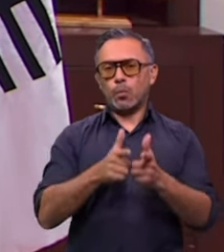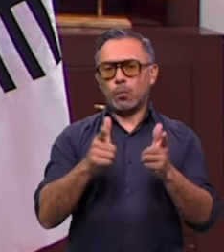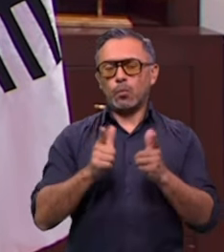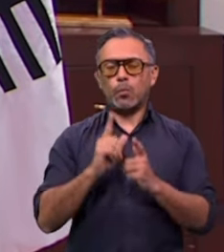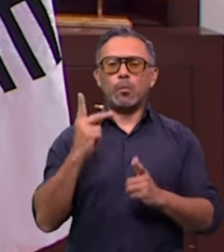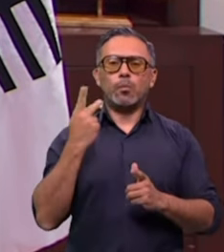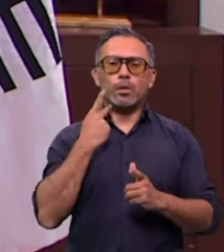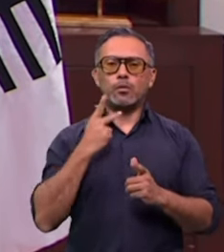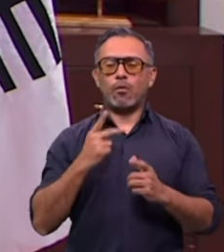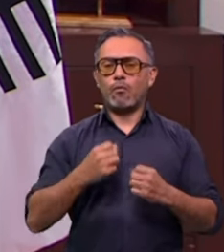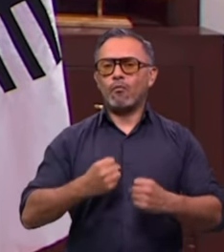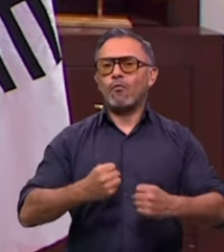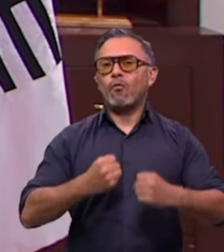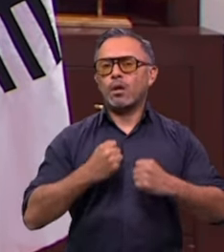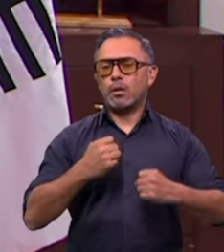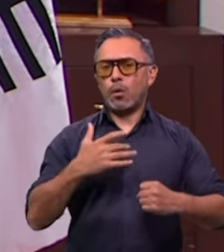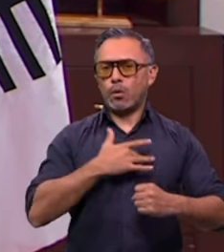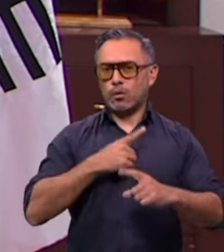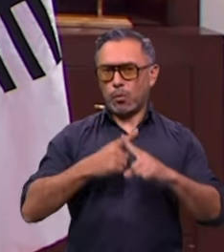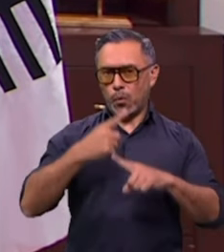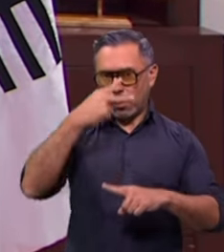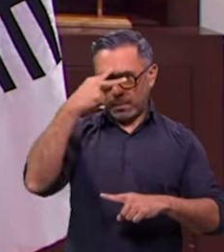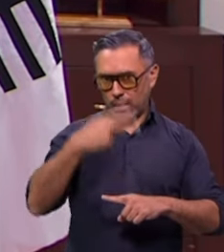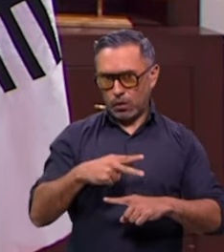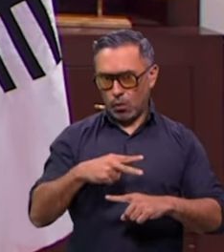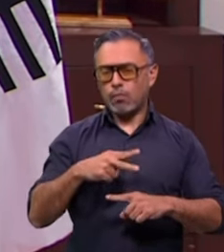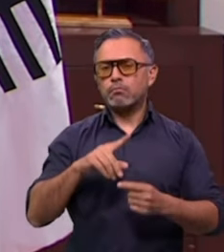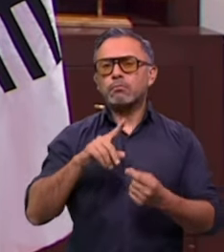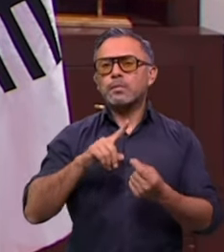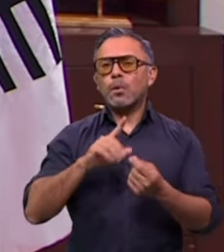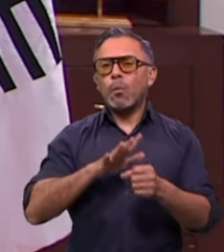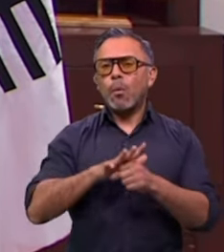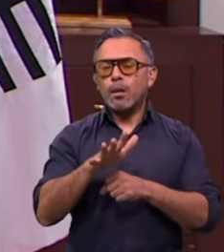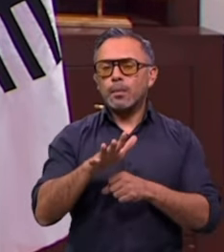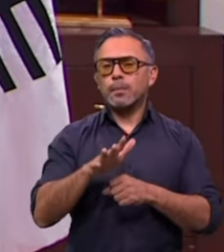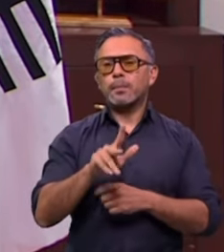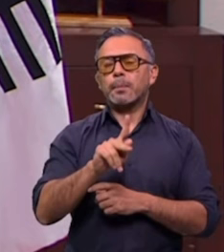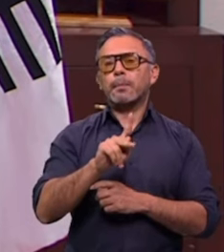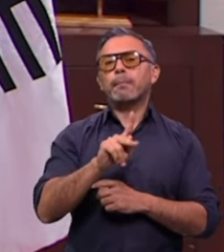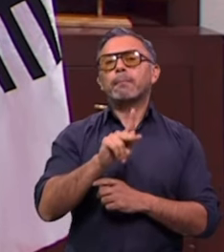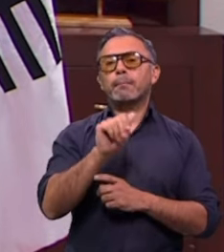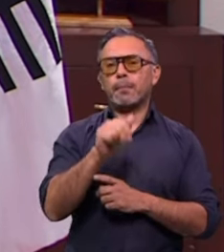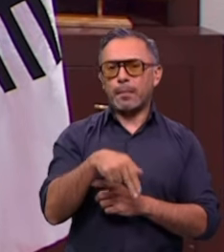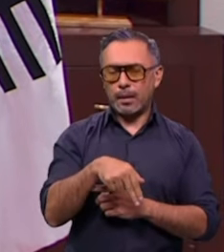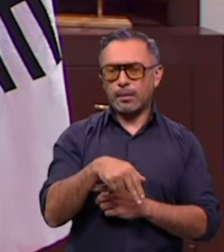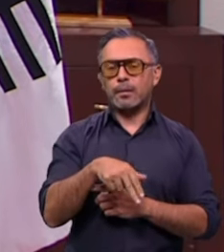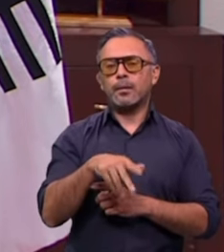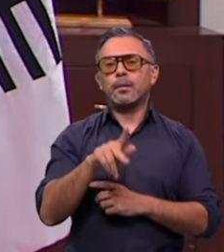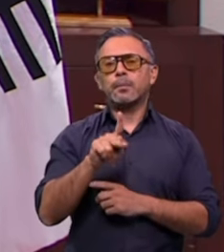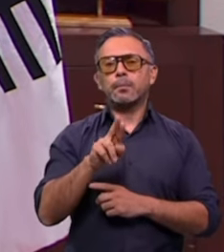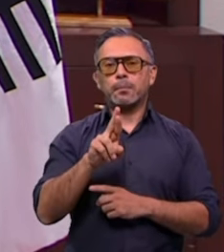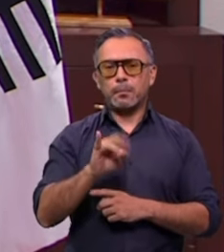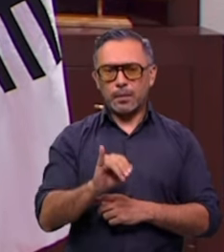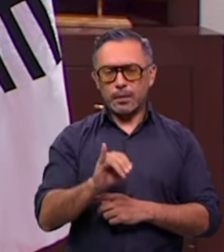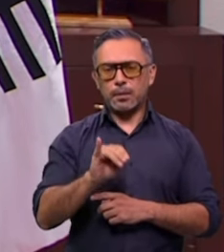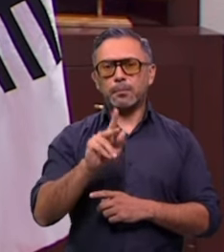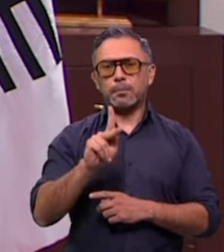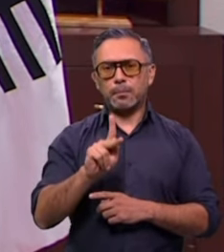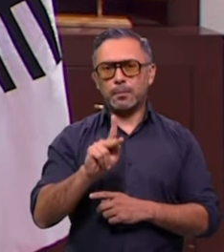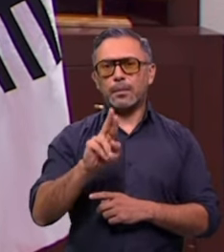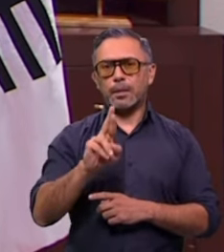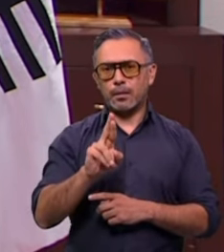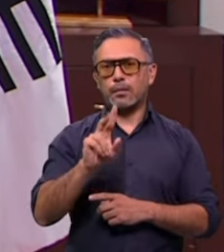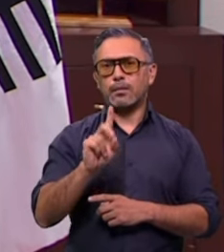coalición Fuerza y Corazón por México, conformada por el Partido Acción Nacional, Partido Revolucionario Institucional